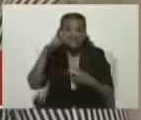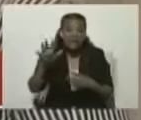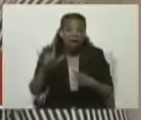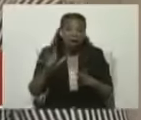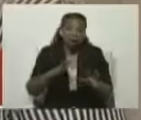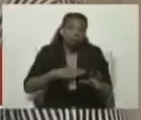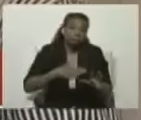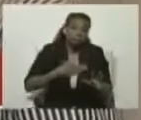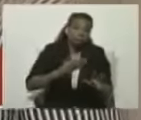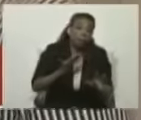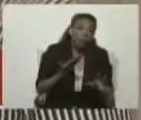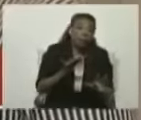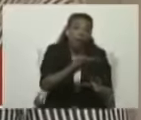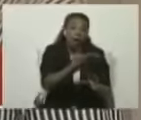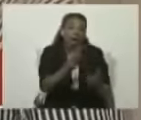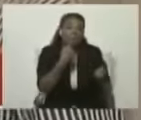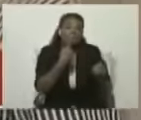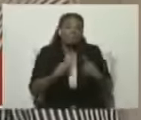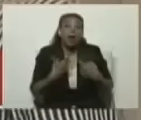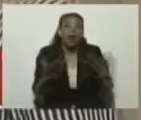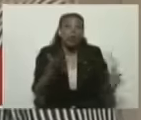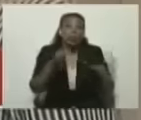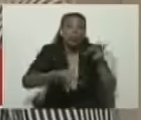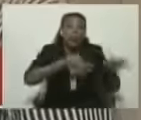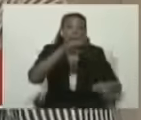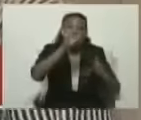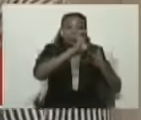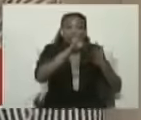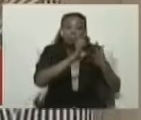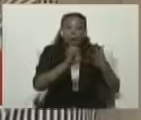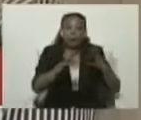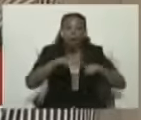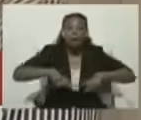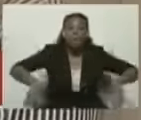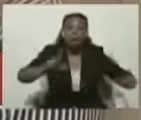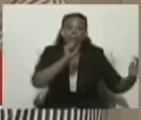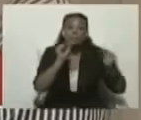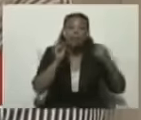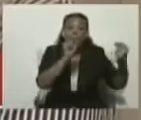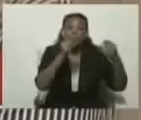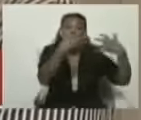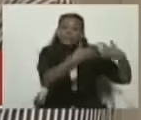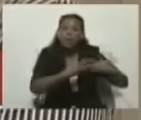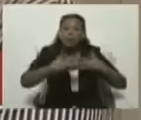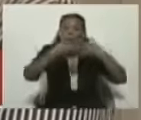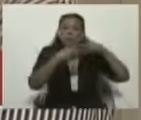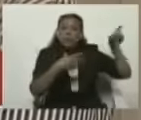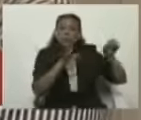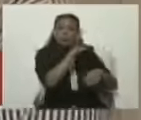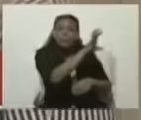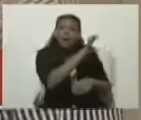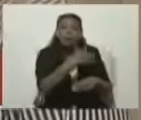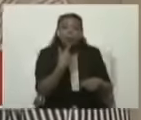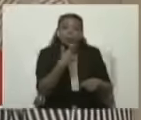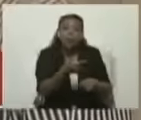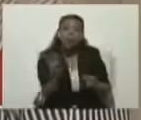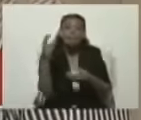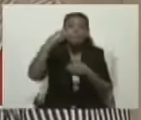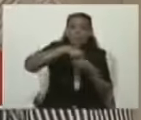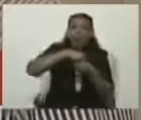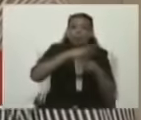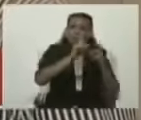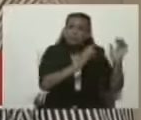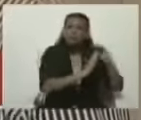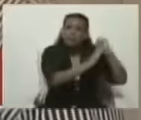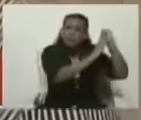podido expresar estos elementos al espacio de diálogo con Estados Unidos, el que usted forma parte y que dirige